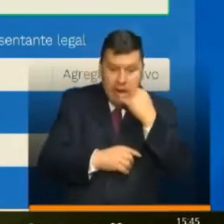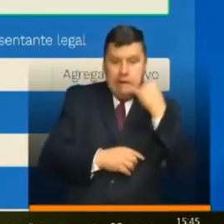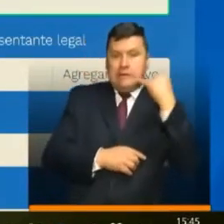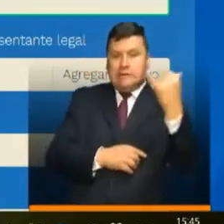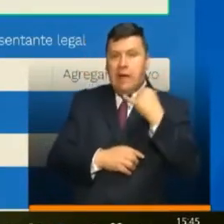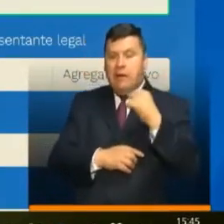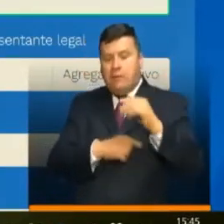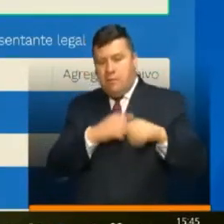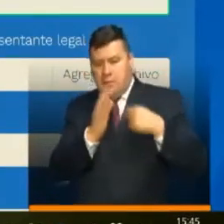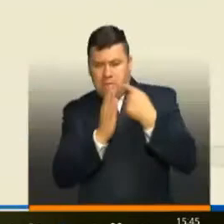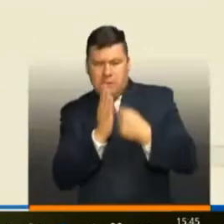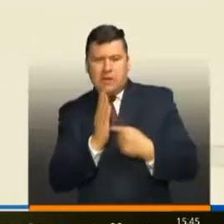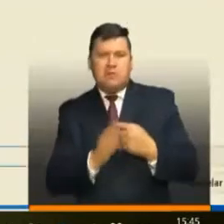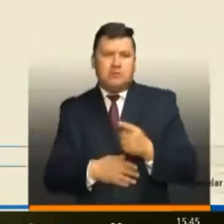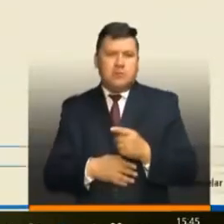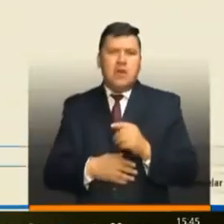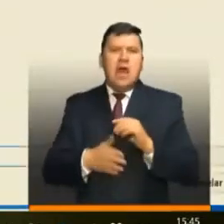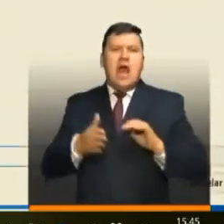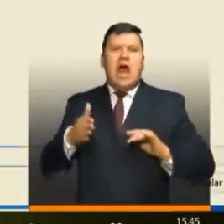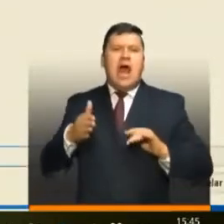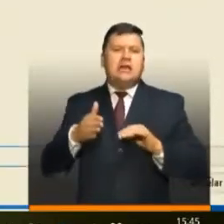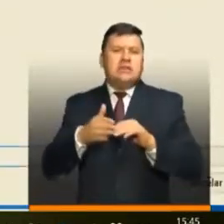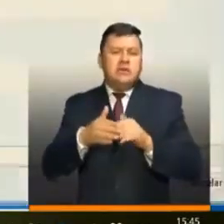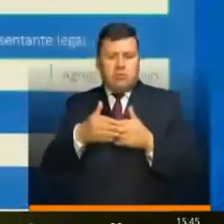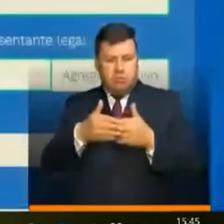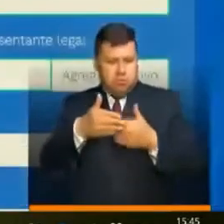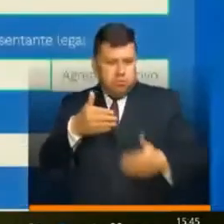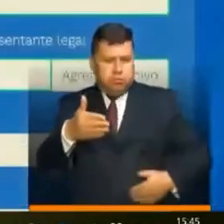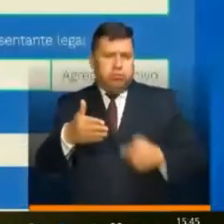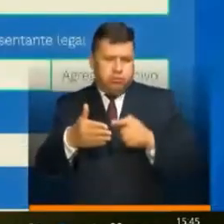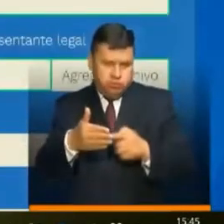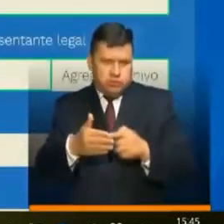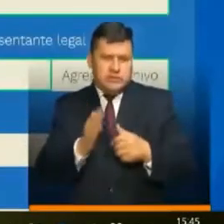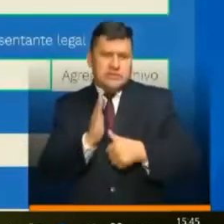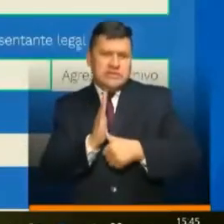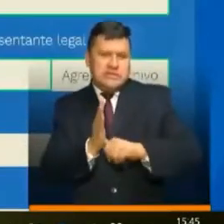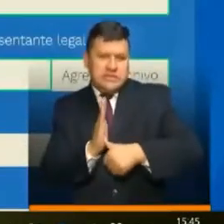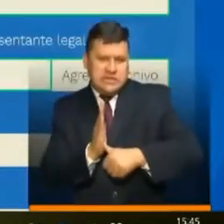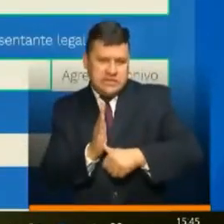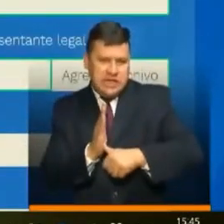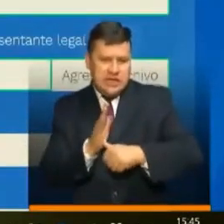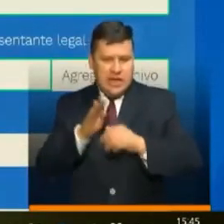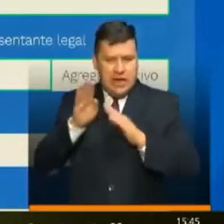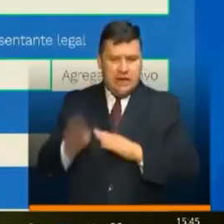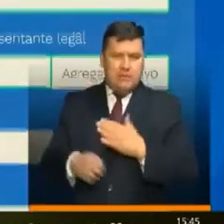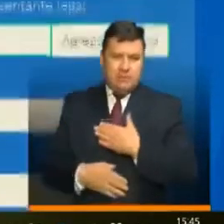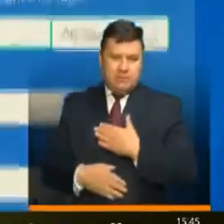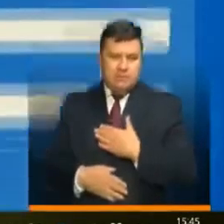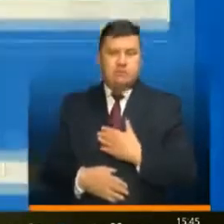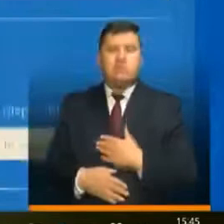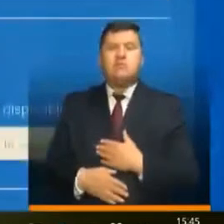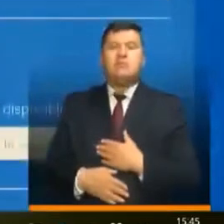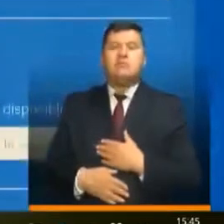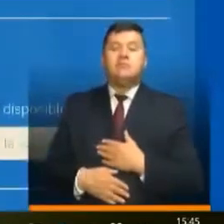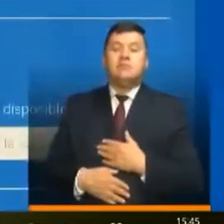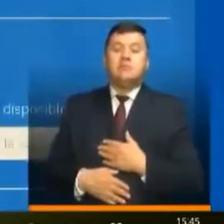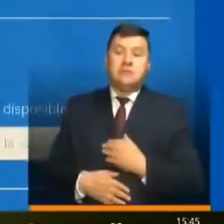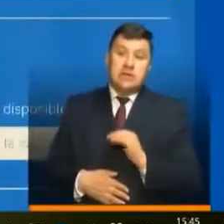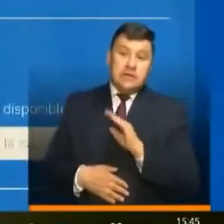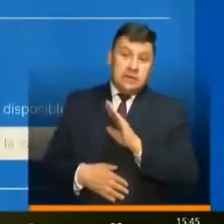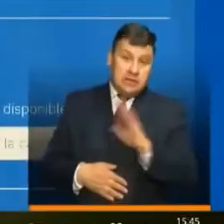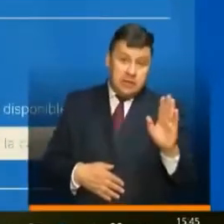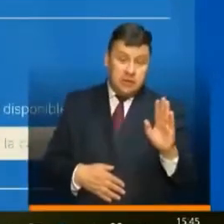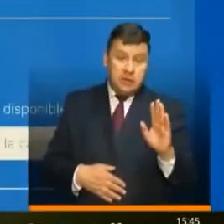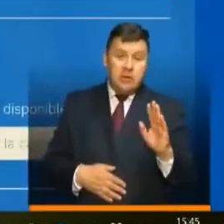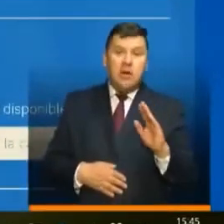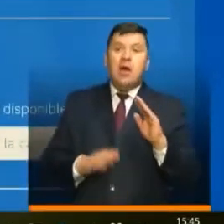vamos a seleccionar el archivo d la cédula de ese representante legal y posteriormente